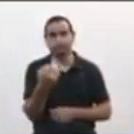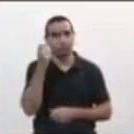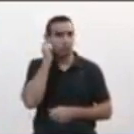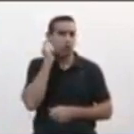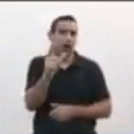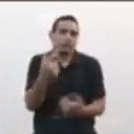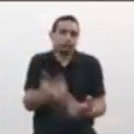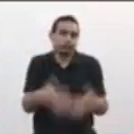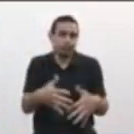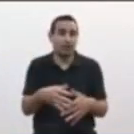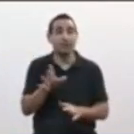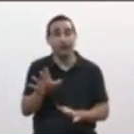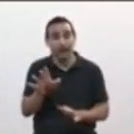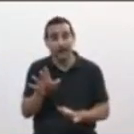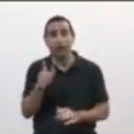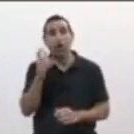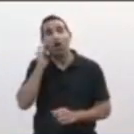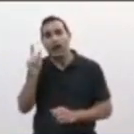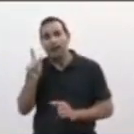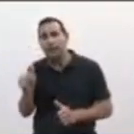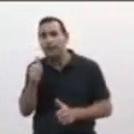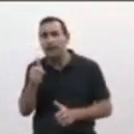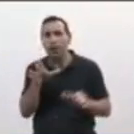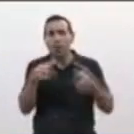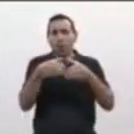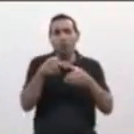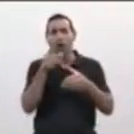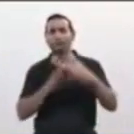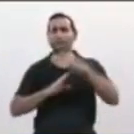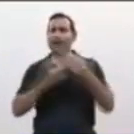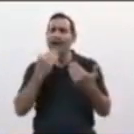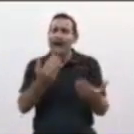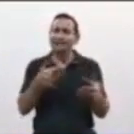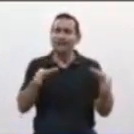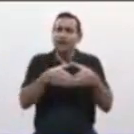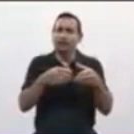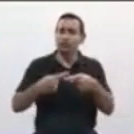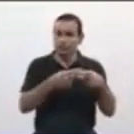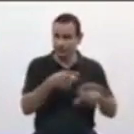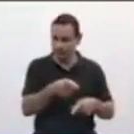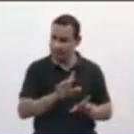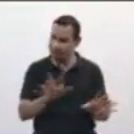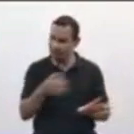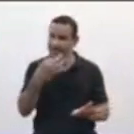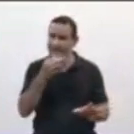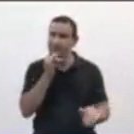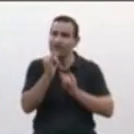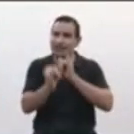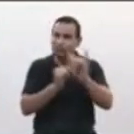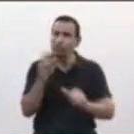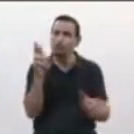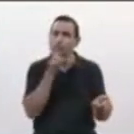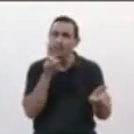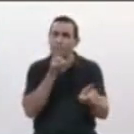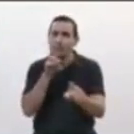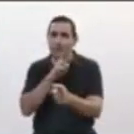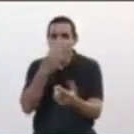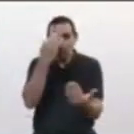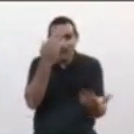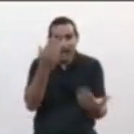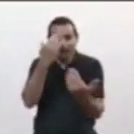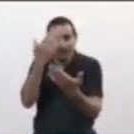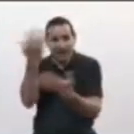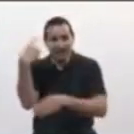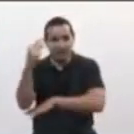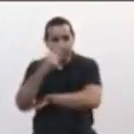pero voy a ir a decir que un partido es pionero habría que explicarle a muchas de las mujeres que homenajeamos en puerto